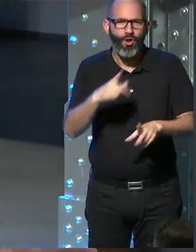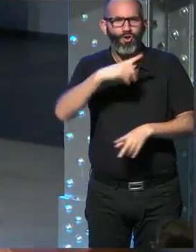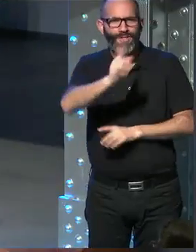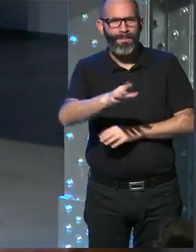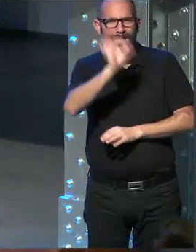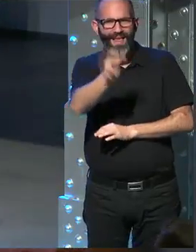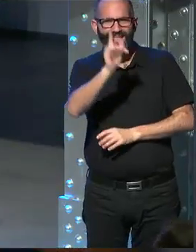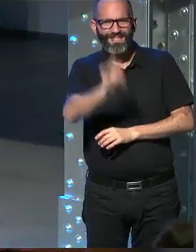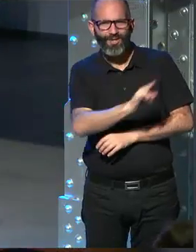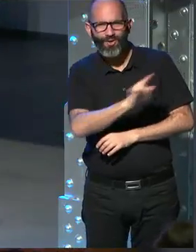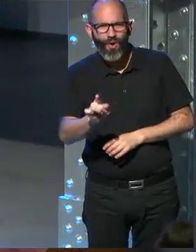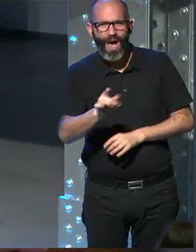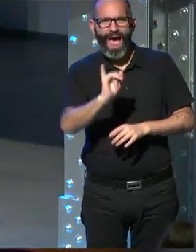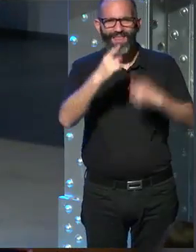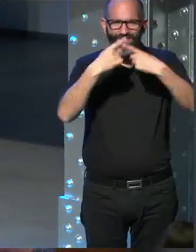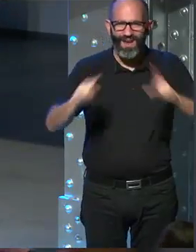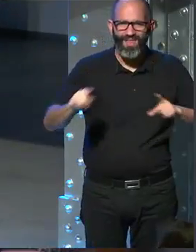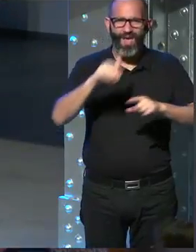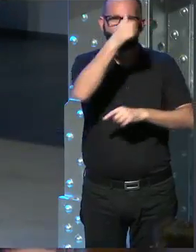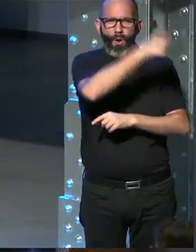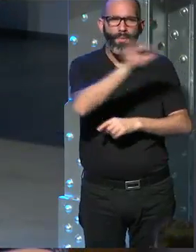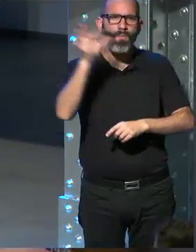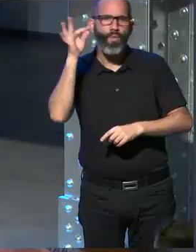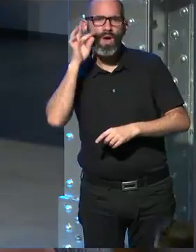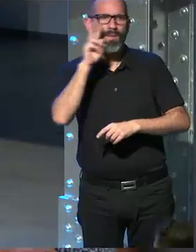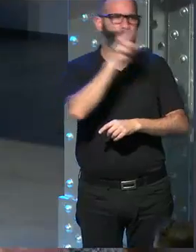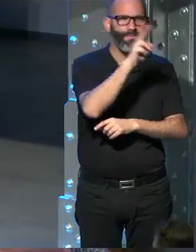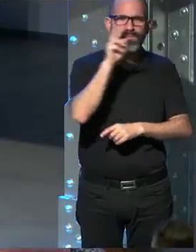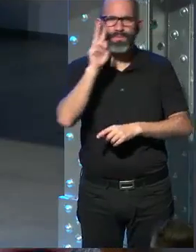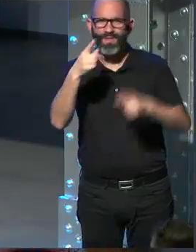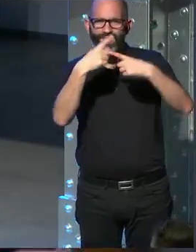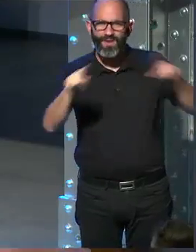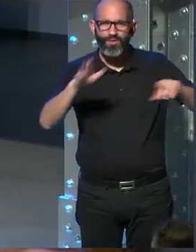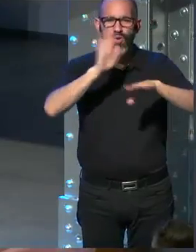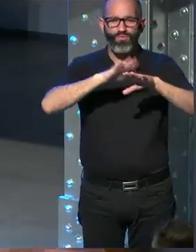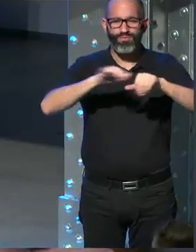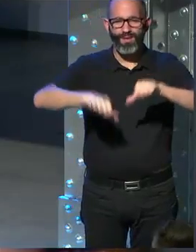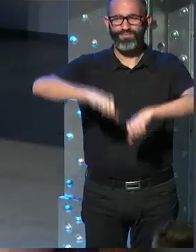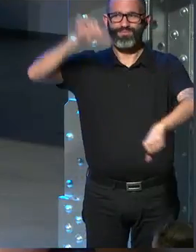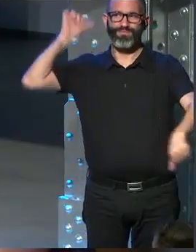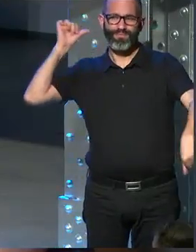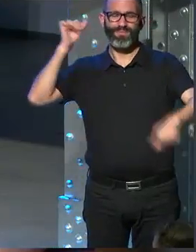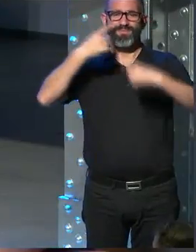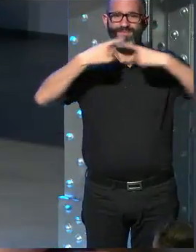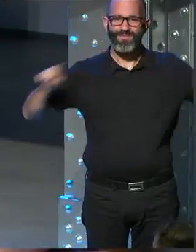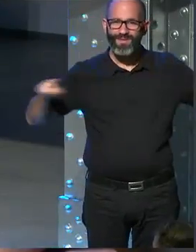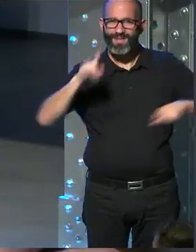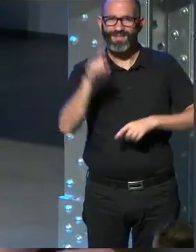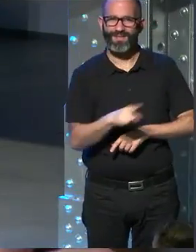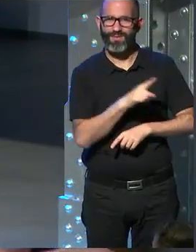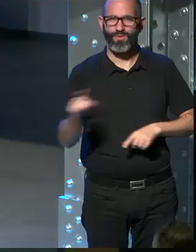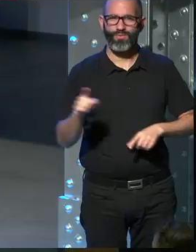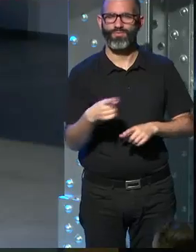todo esto? O sea, ¿realmente hay una diferencia, consecuencia de las tareas que hemos tenido un sexo y otro, o eso